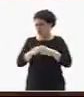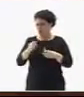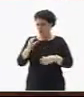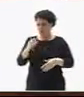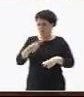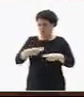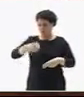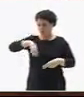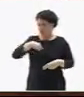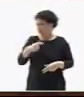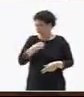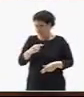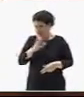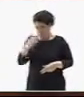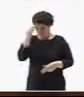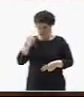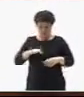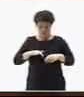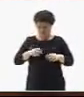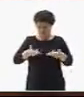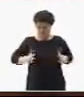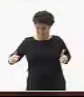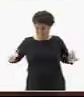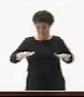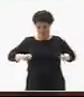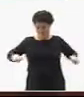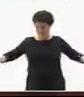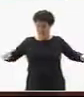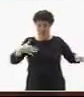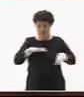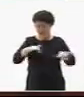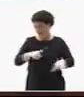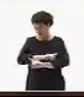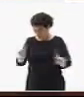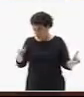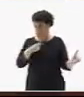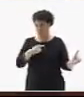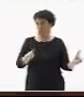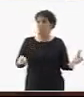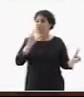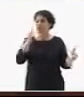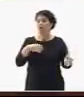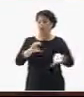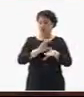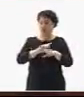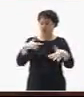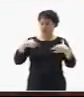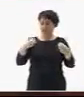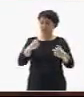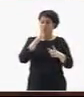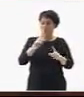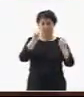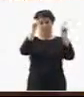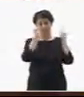muchos de los que estamos aquí sentados. Nombre usted a un consejero de Sanidad, el señor Baltar,